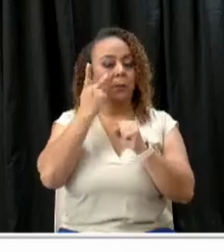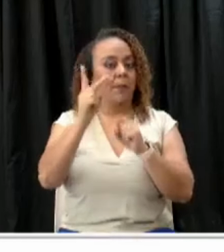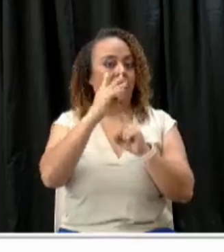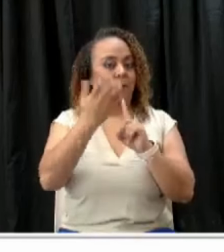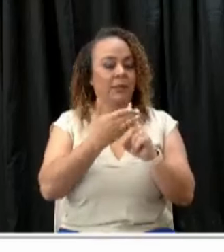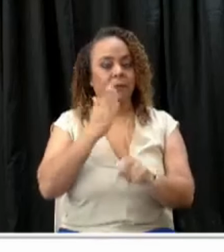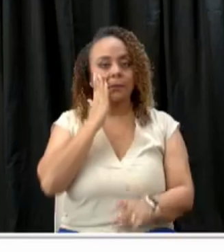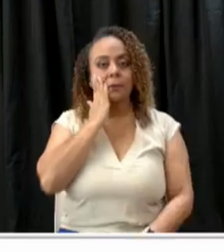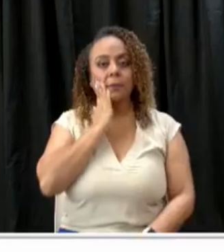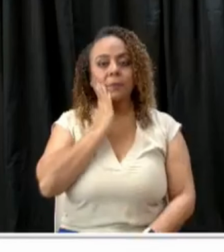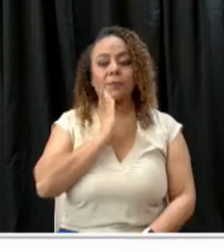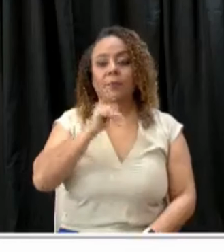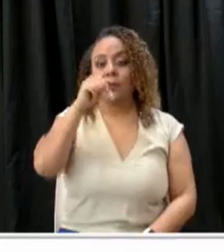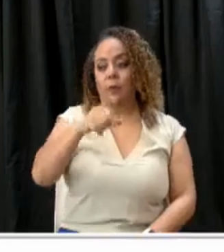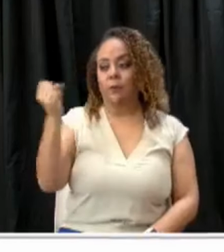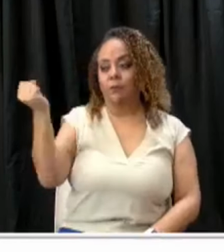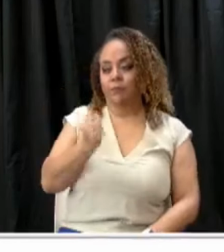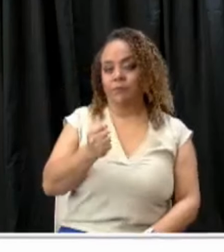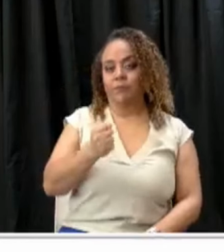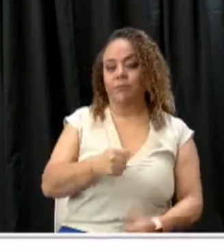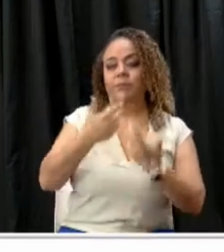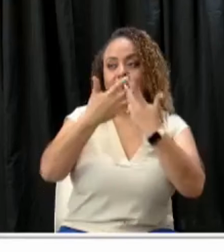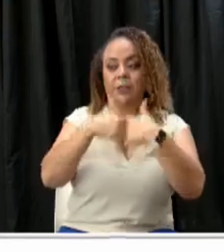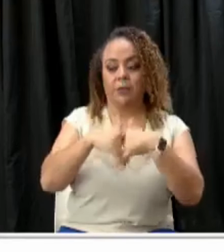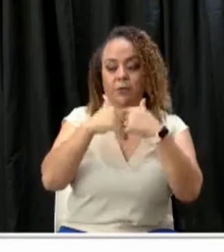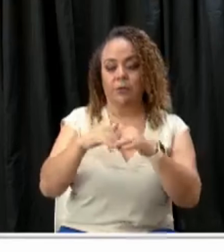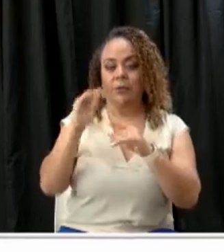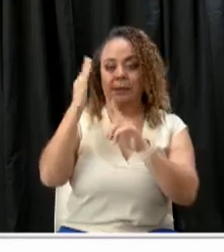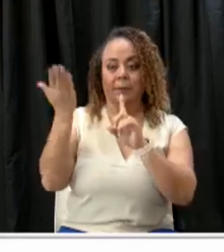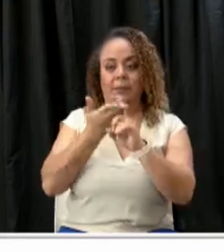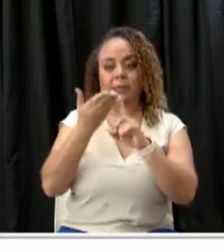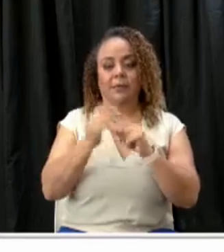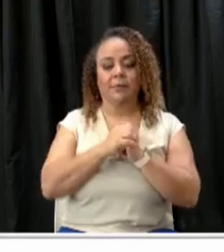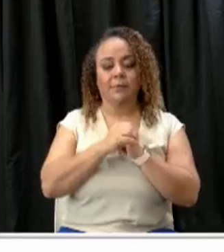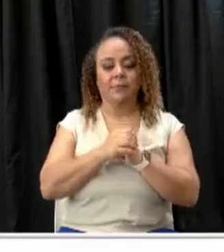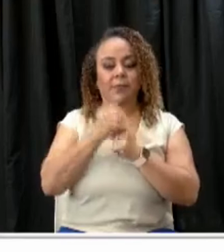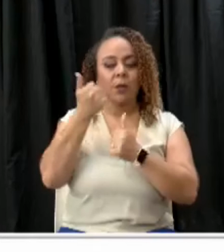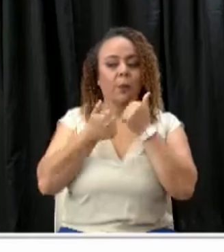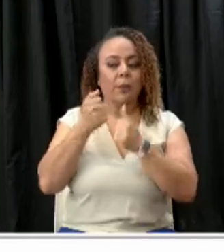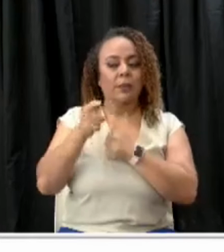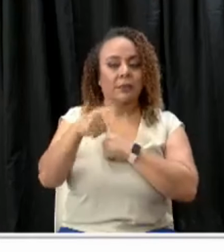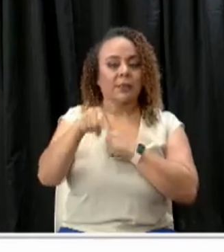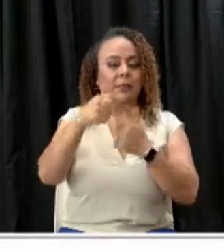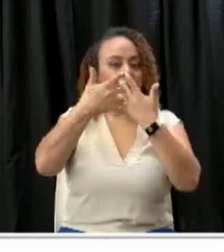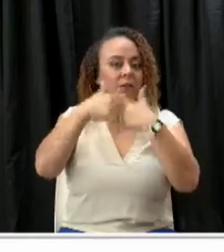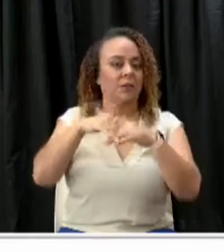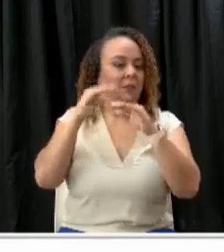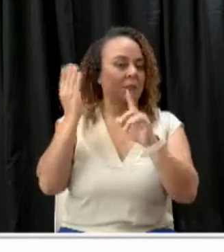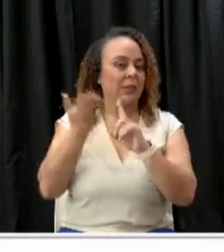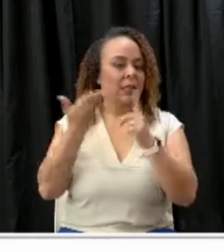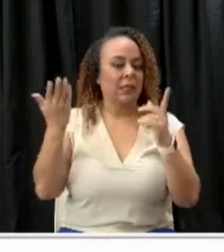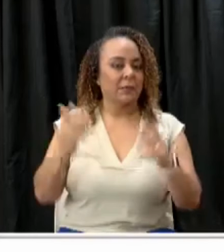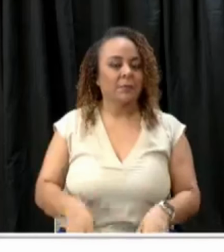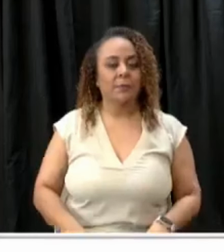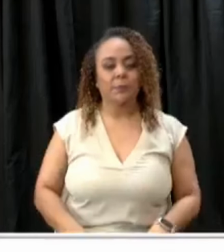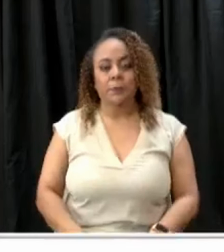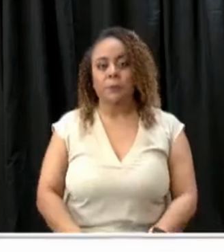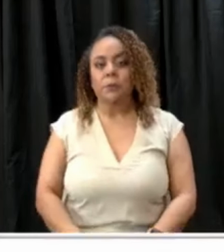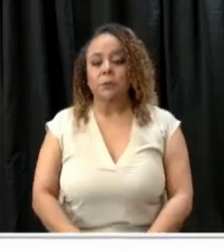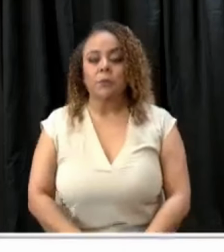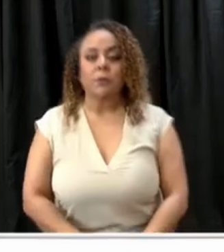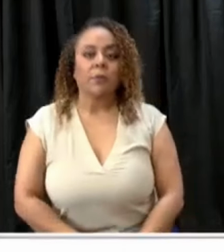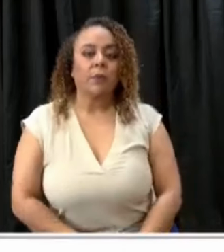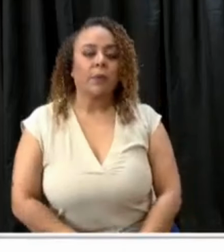afectadas. Hoy nos traes estas industrias impactadas. ¿Cuáles son estas industrias impactadas, Esteban?